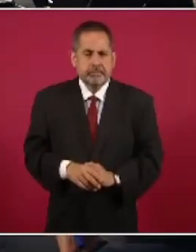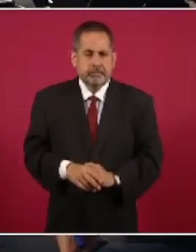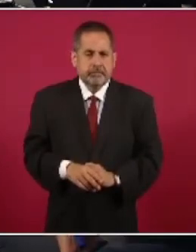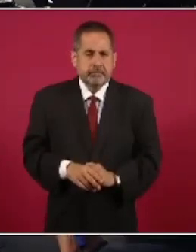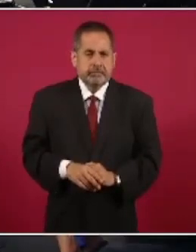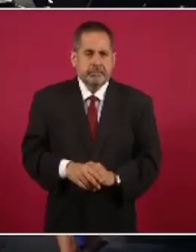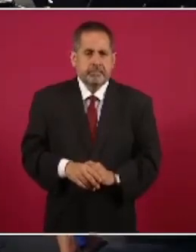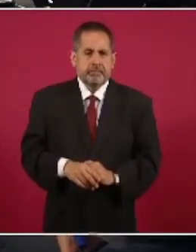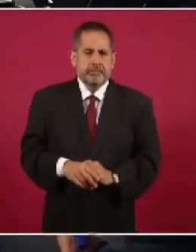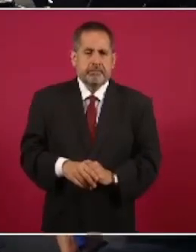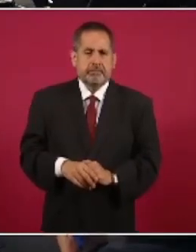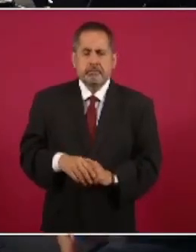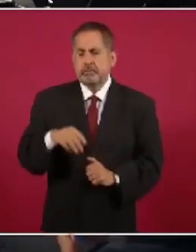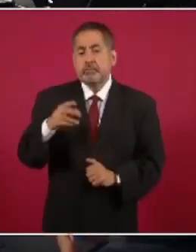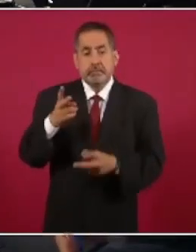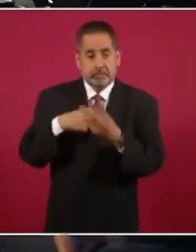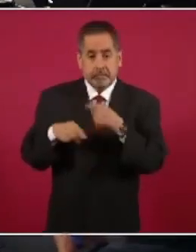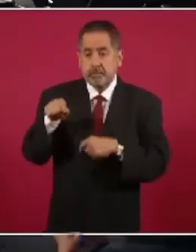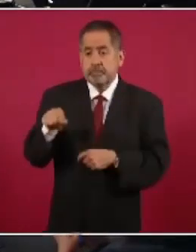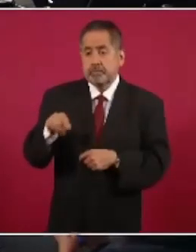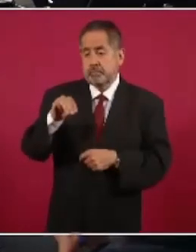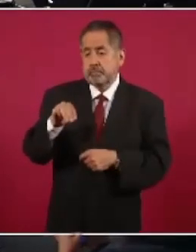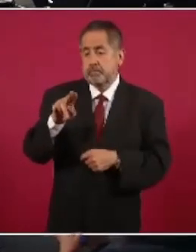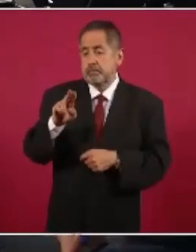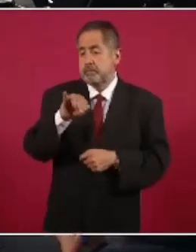viene Mújica,